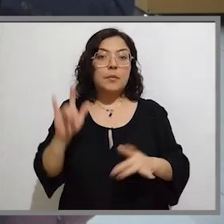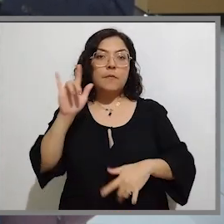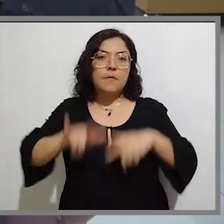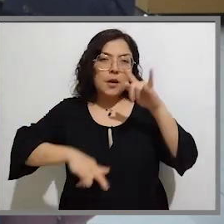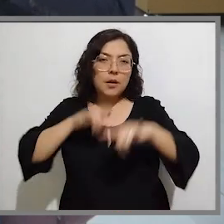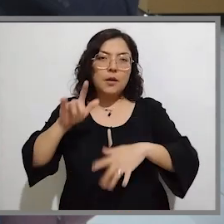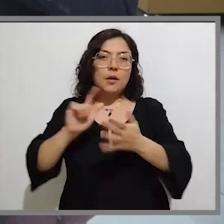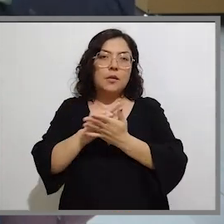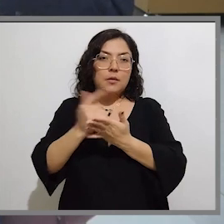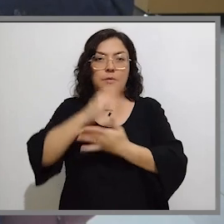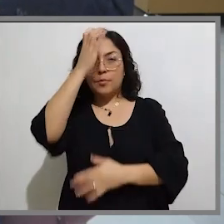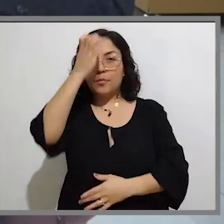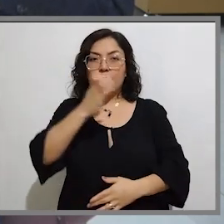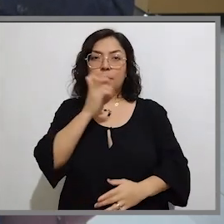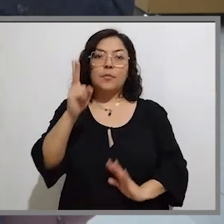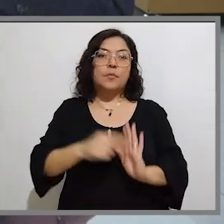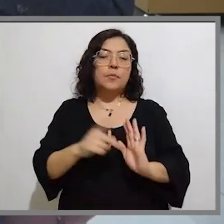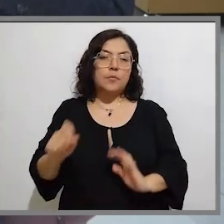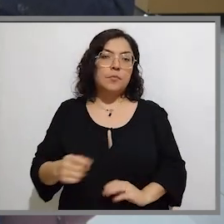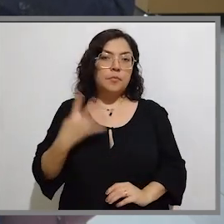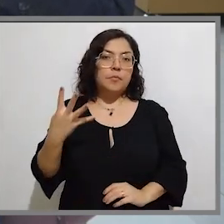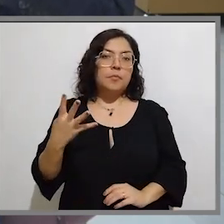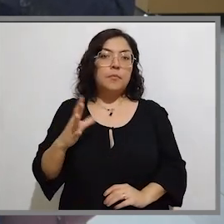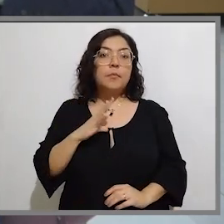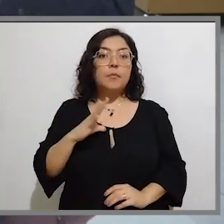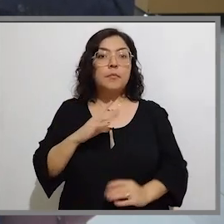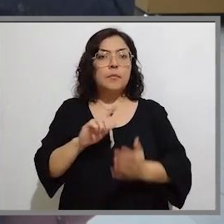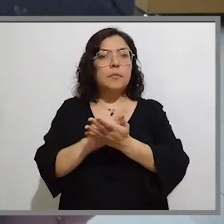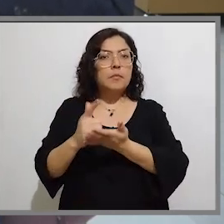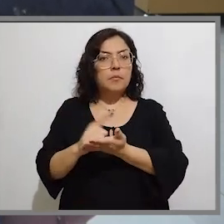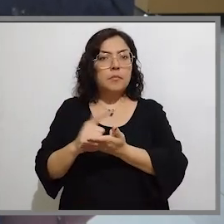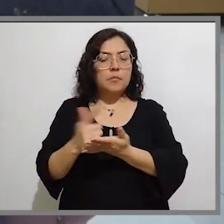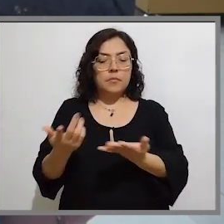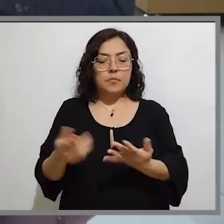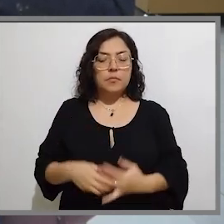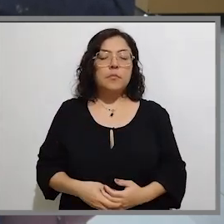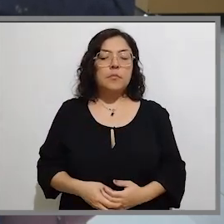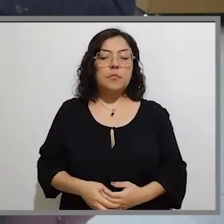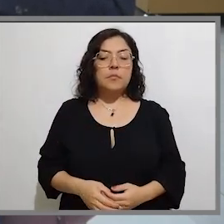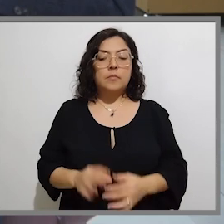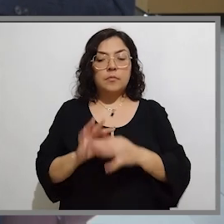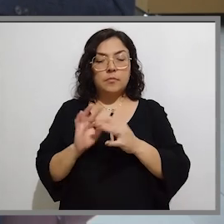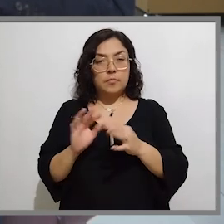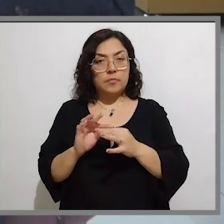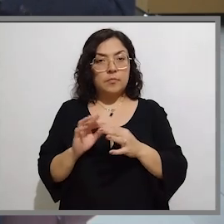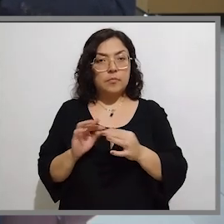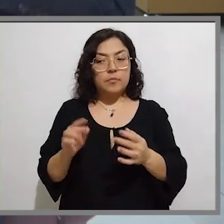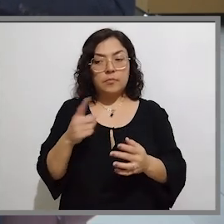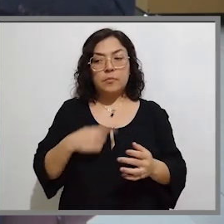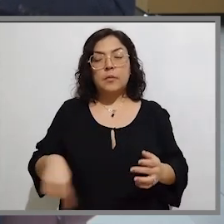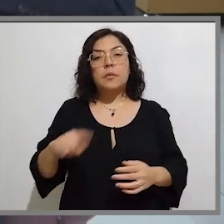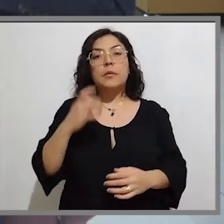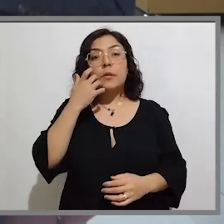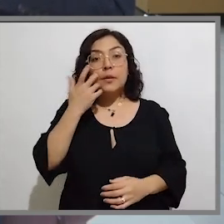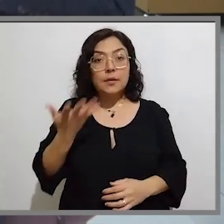Coahuila 2024. Esta es una obra editorial que tiene su fundamento y su base en la Comisión Editorial y Difusión de la